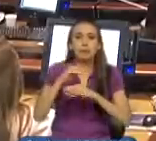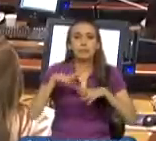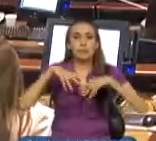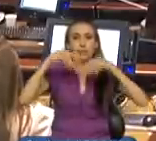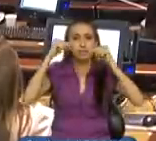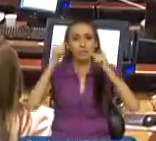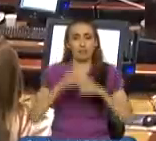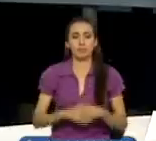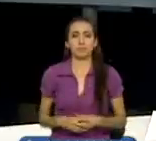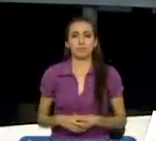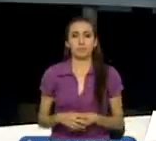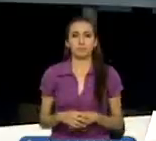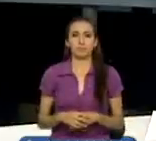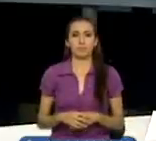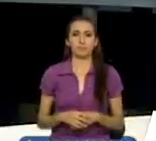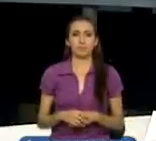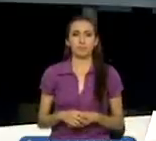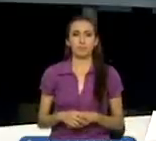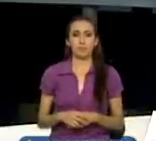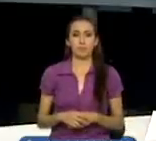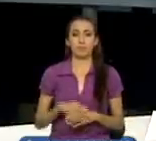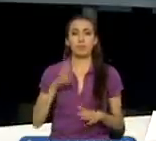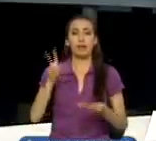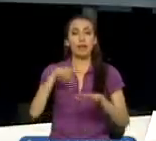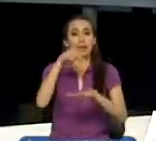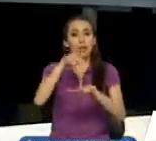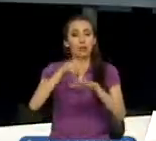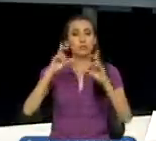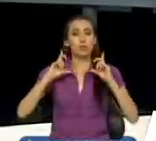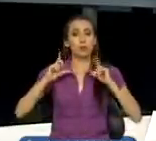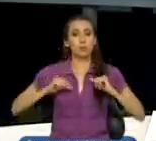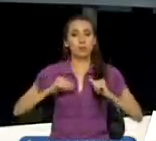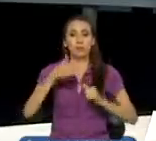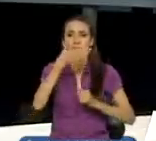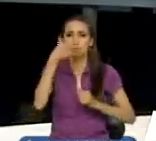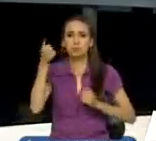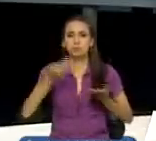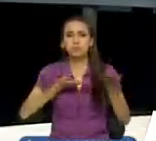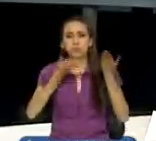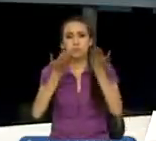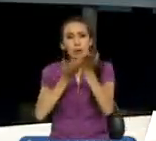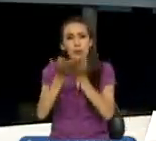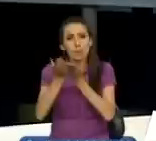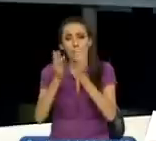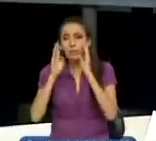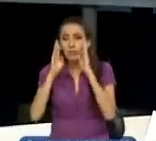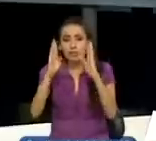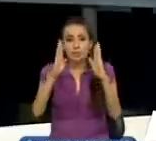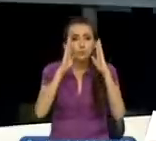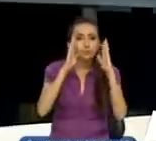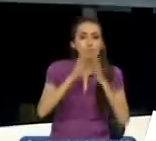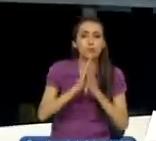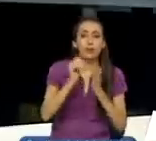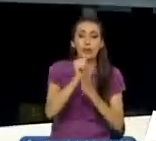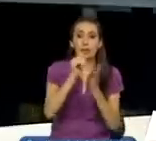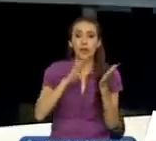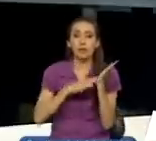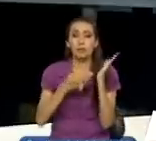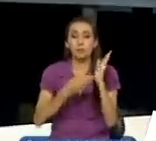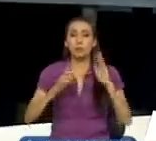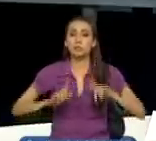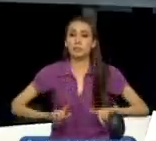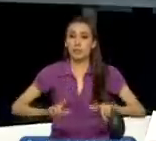Flores Ecuador TV y que Los profesionales de la salud brinden un servicio de calidad a los pacientes es la propuesta del primer